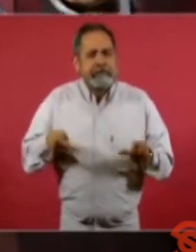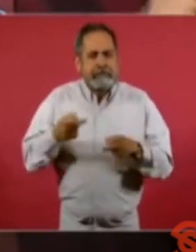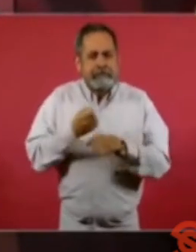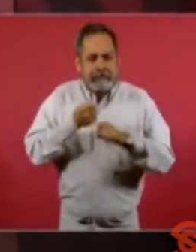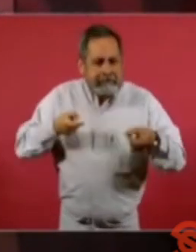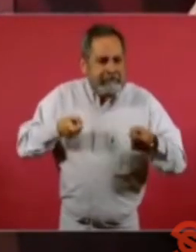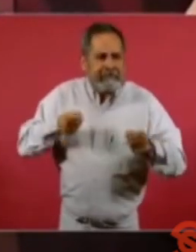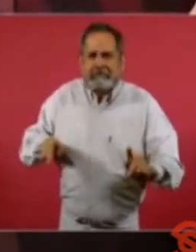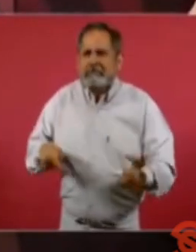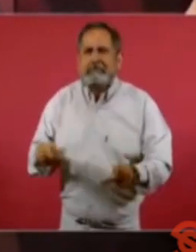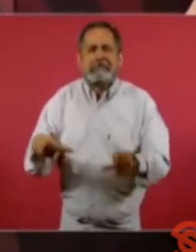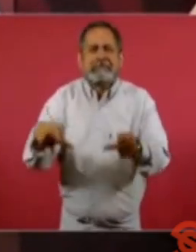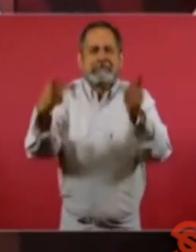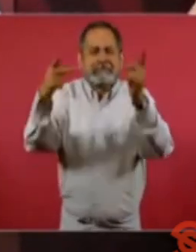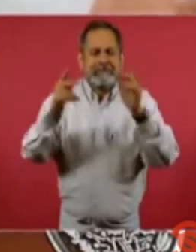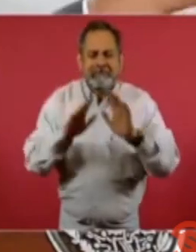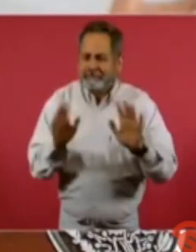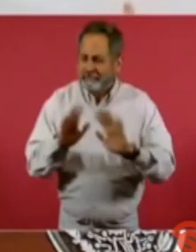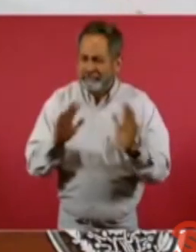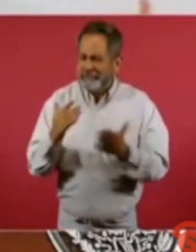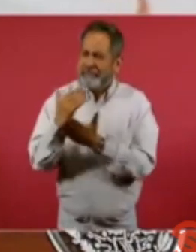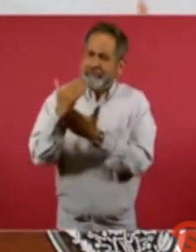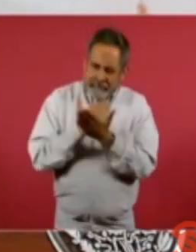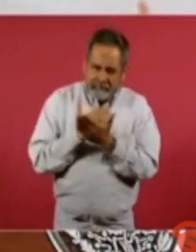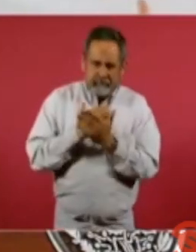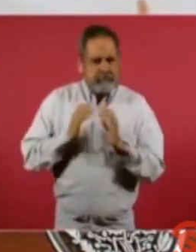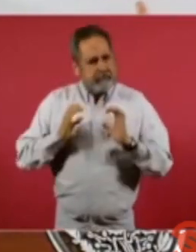indiscriminada de armas.